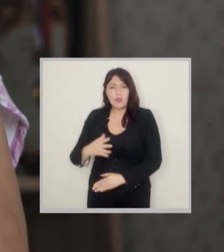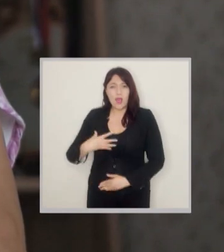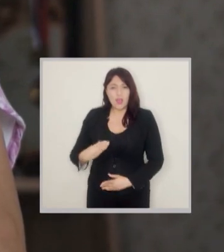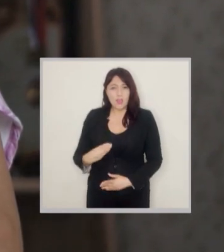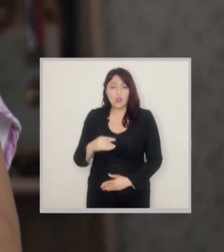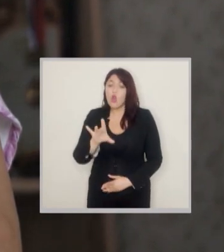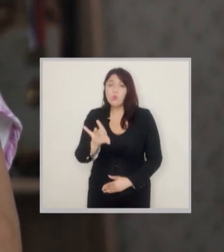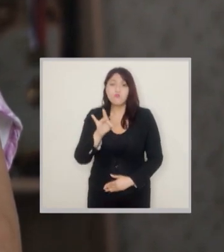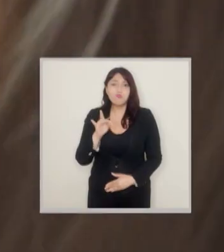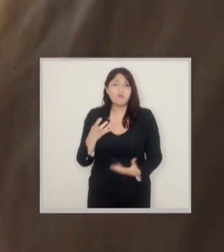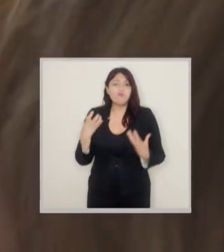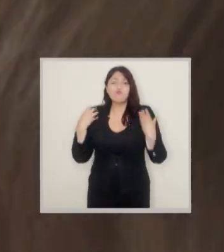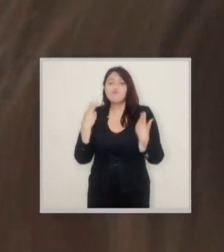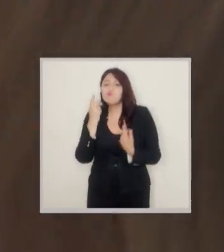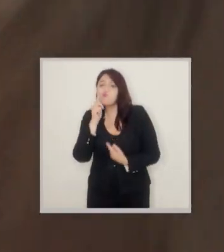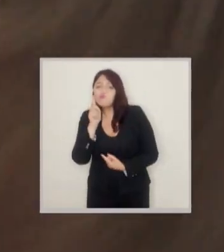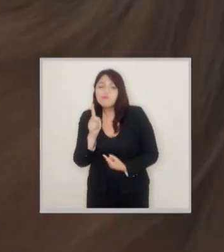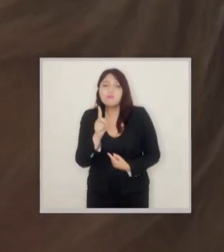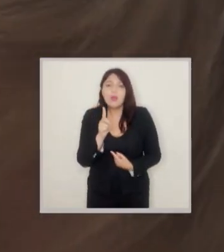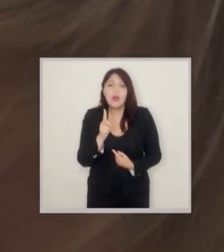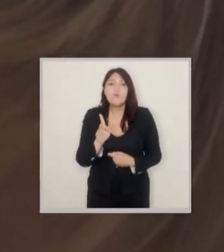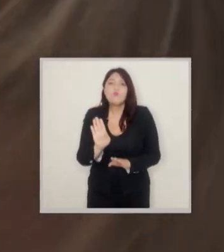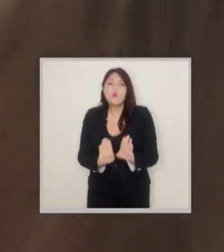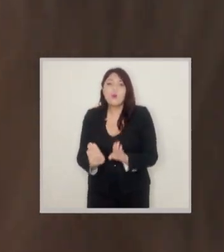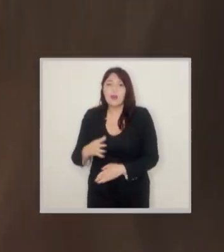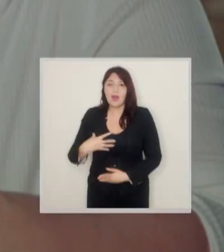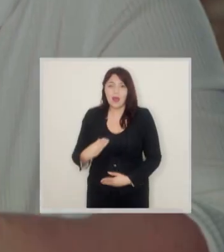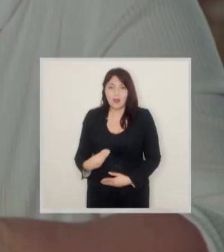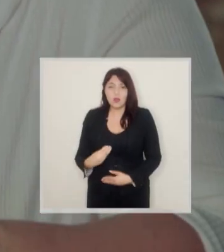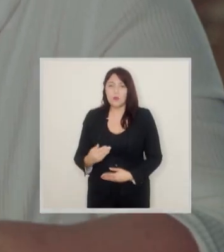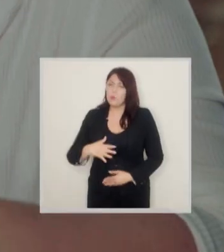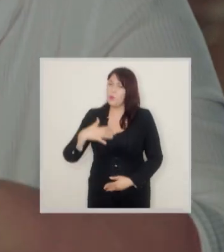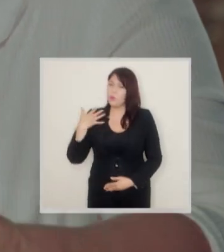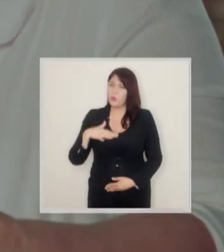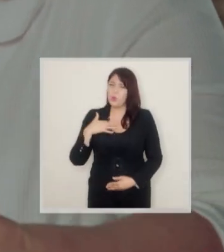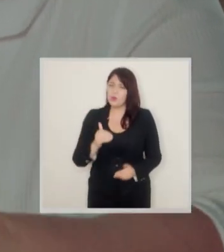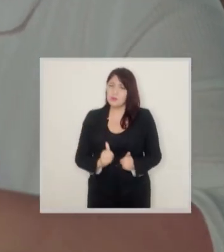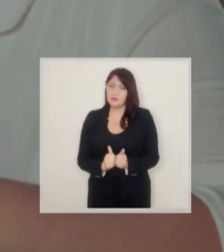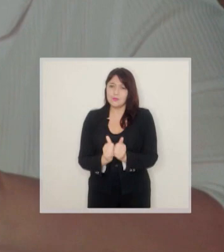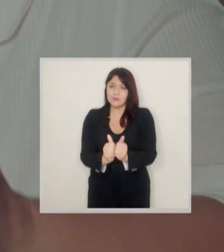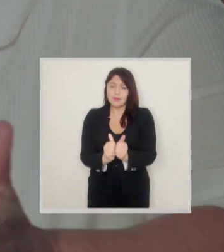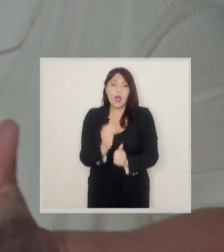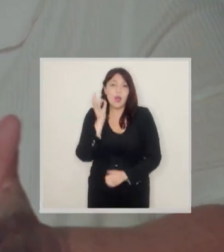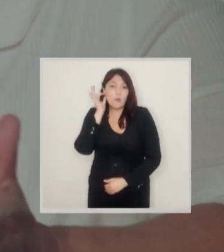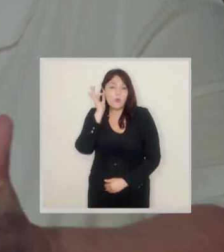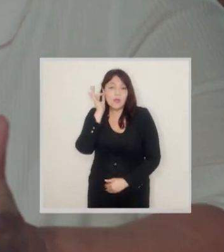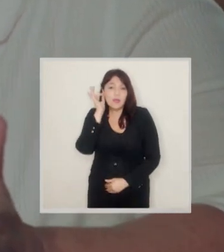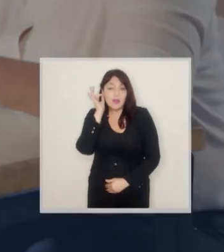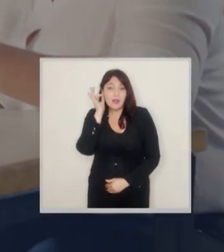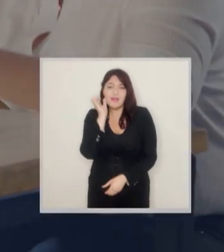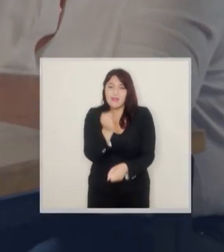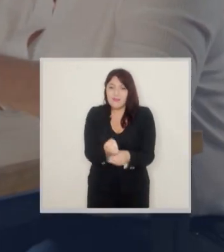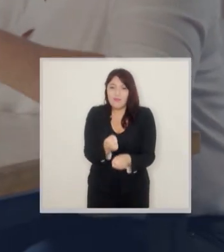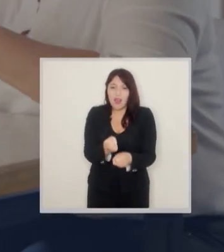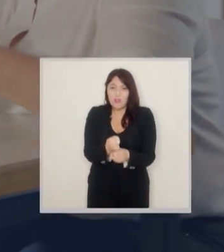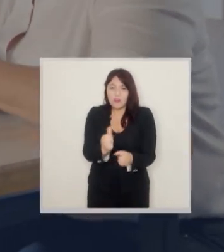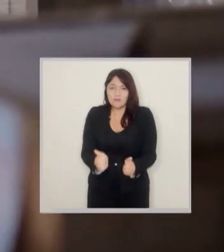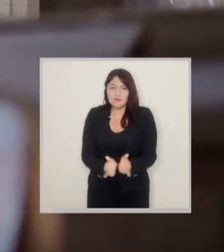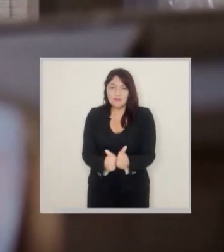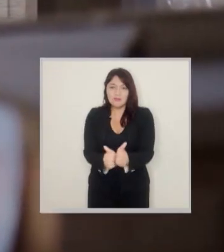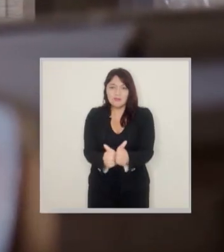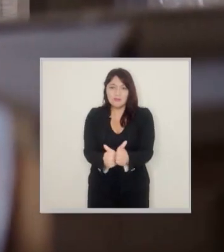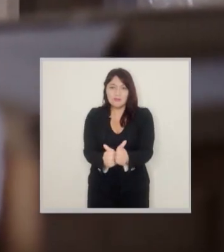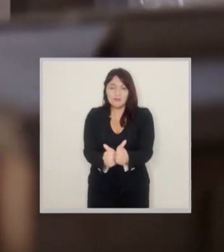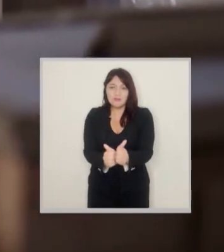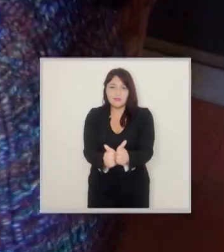ella optativamente decide con quién comparte ese postnatal. Por supuesto que es importante el acompañamiento a las mujeres y a las mujeres